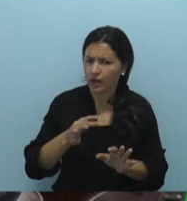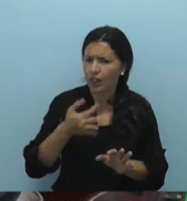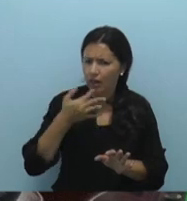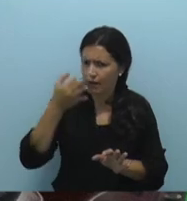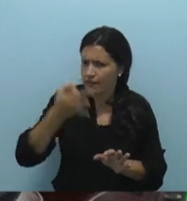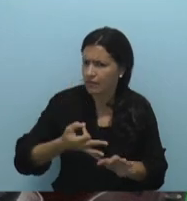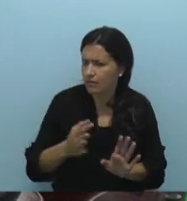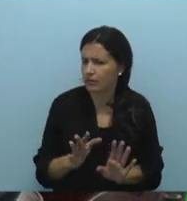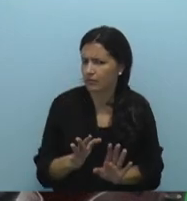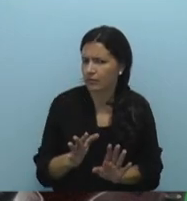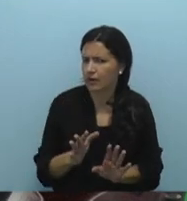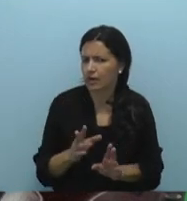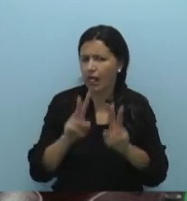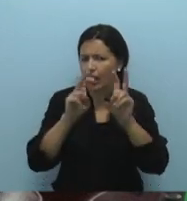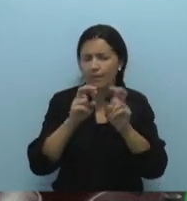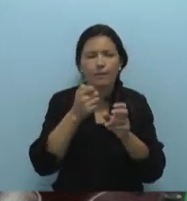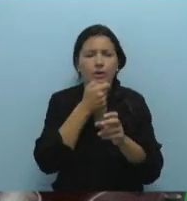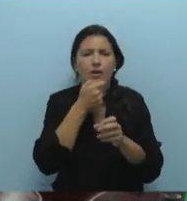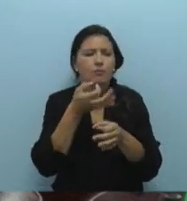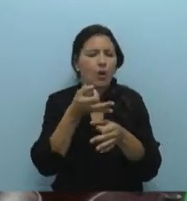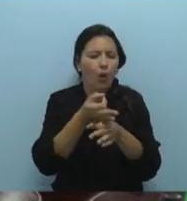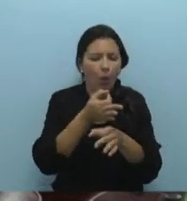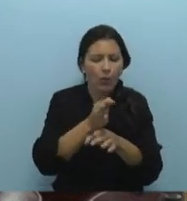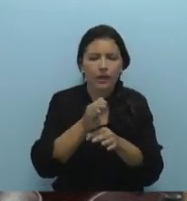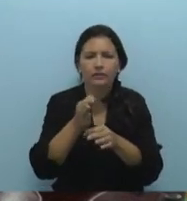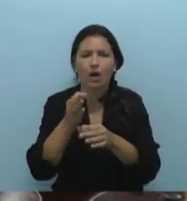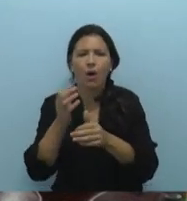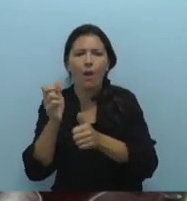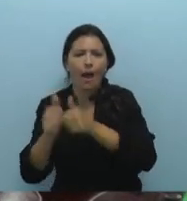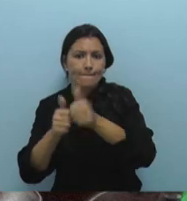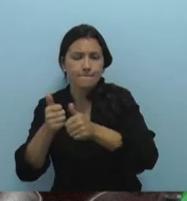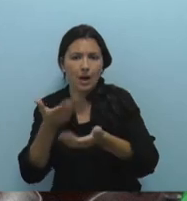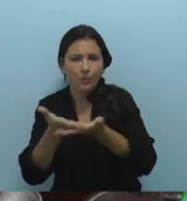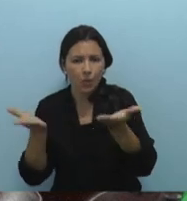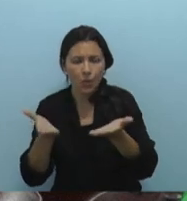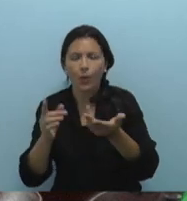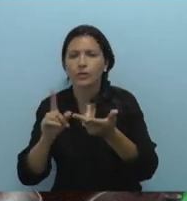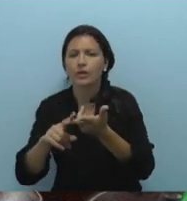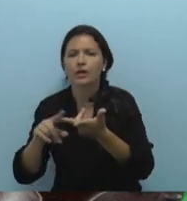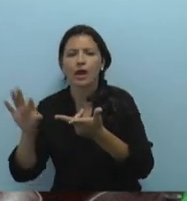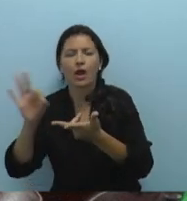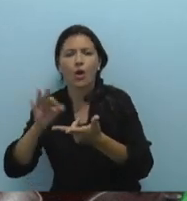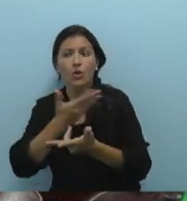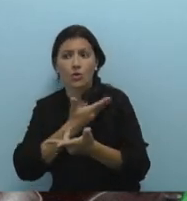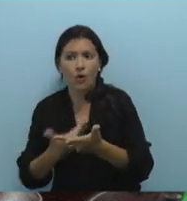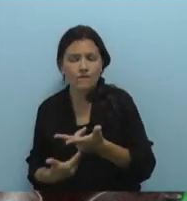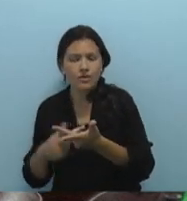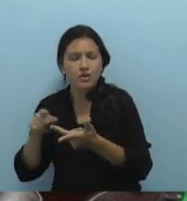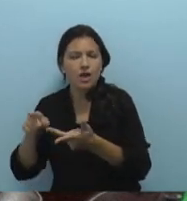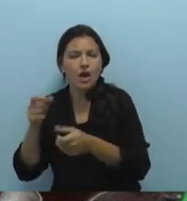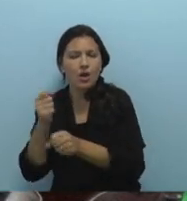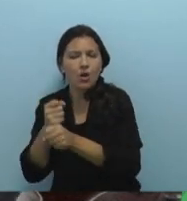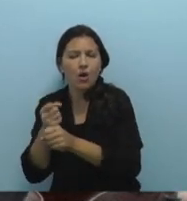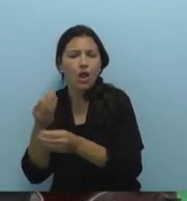caso de las empresas públicas y en el caso del rol que tiene que ocupar el Estado. Porque